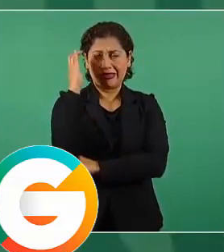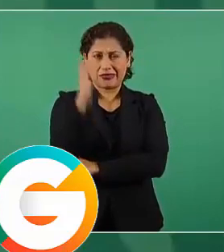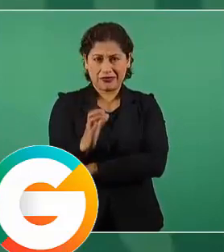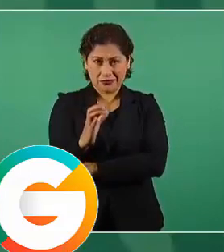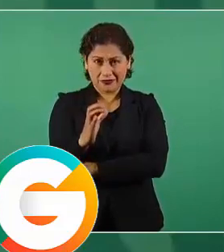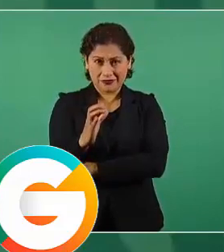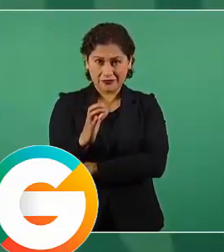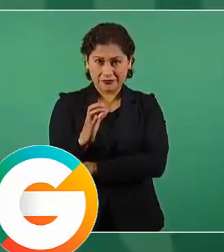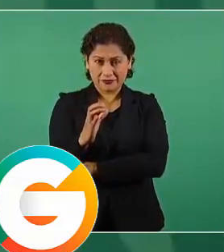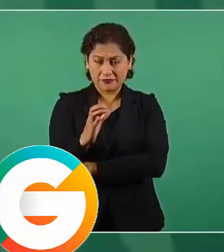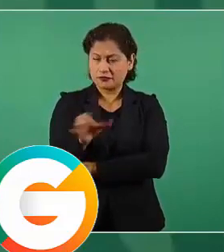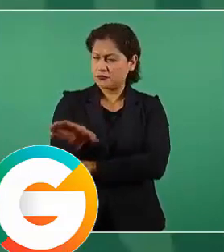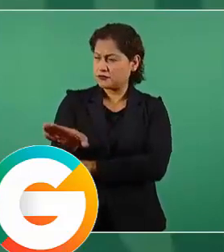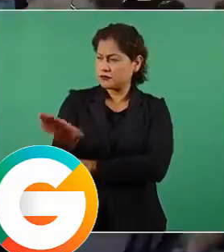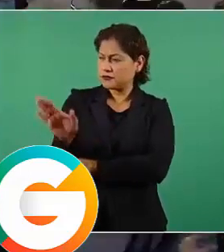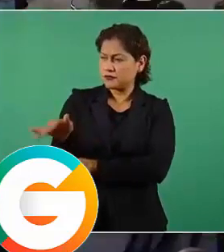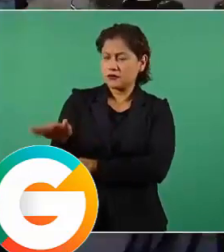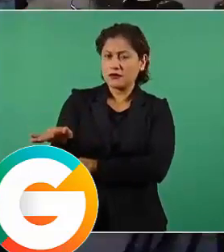No tenemos ahí,